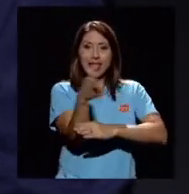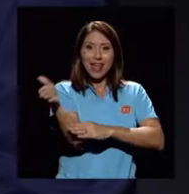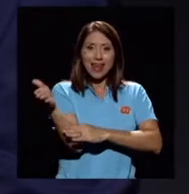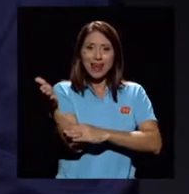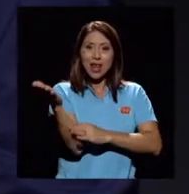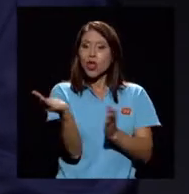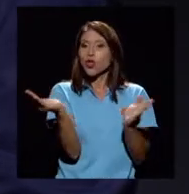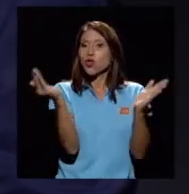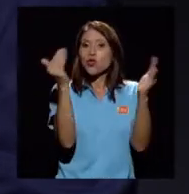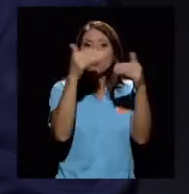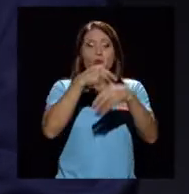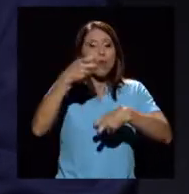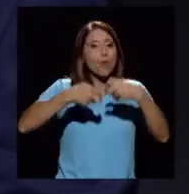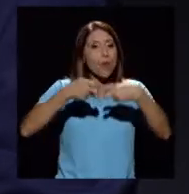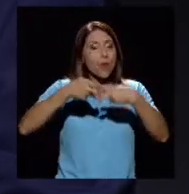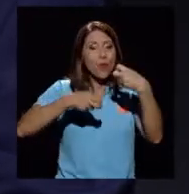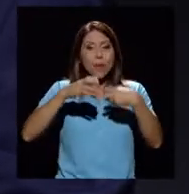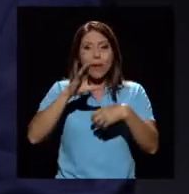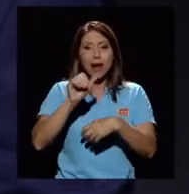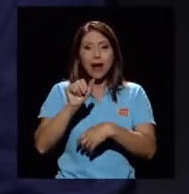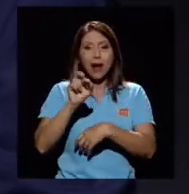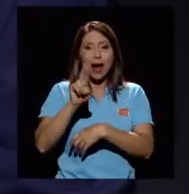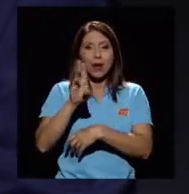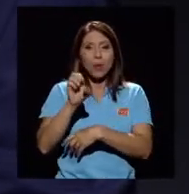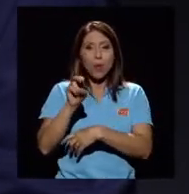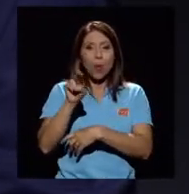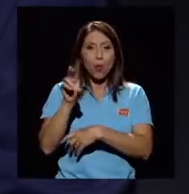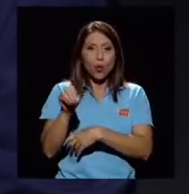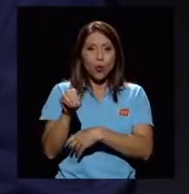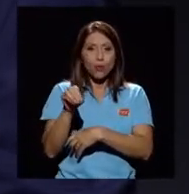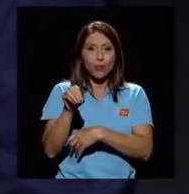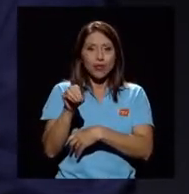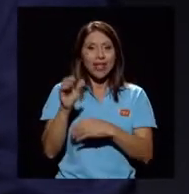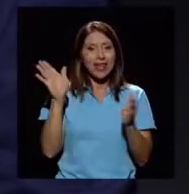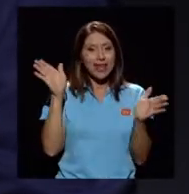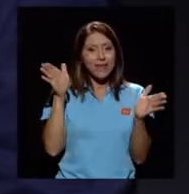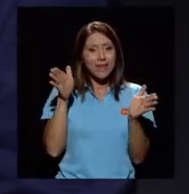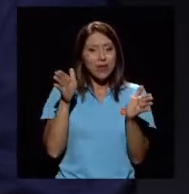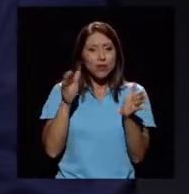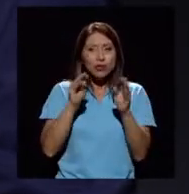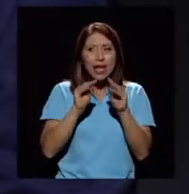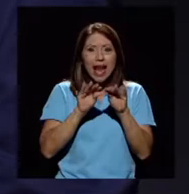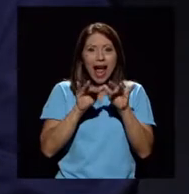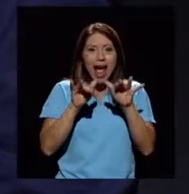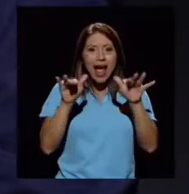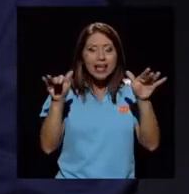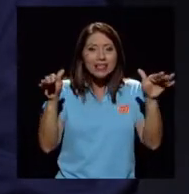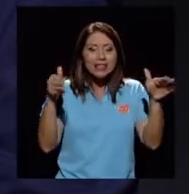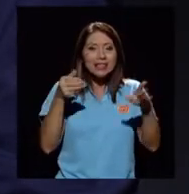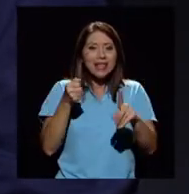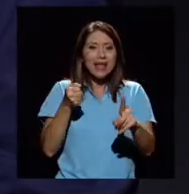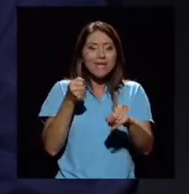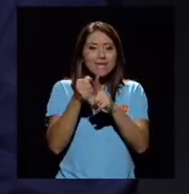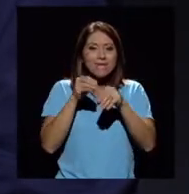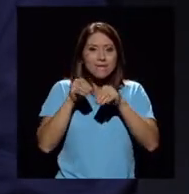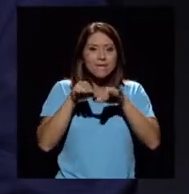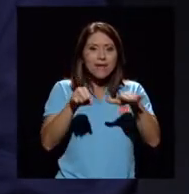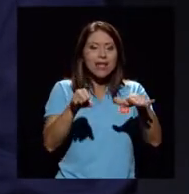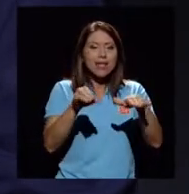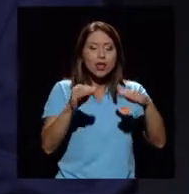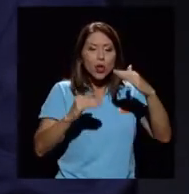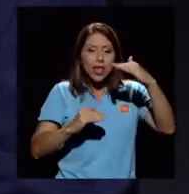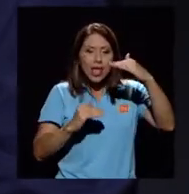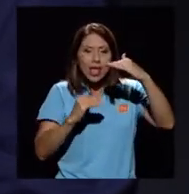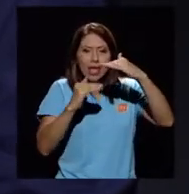carbono, ¿verdad? Que reduce los gases de efecto invernadero, ¿verdad? Y el proceso de cambio climático